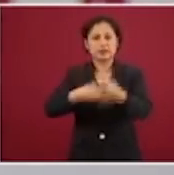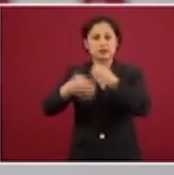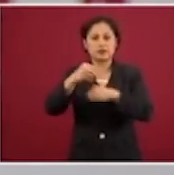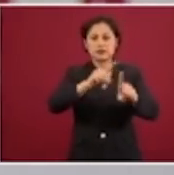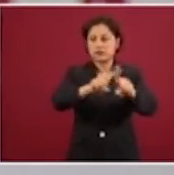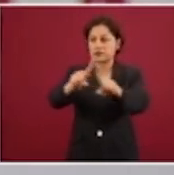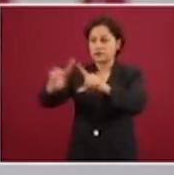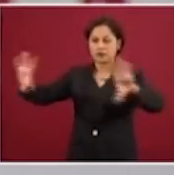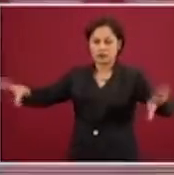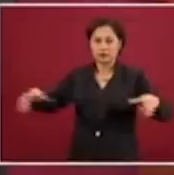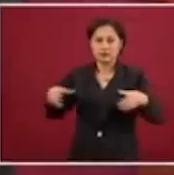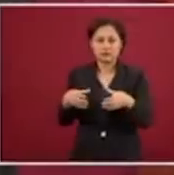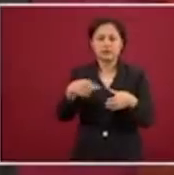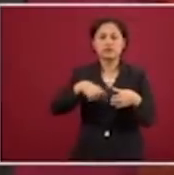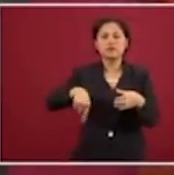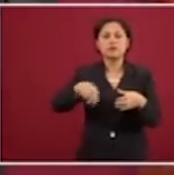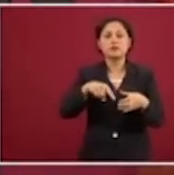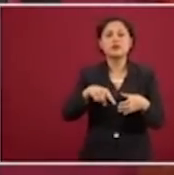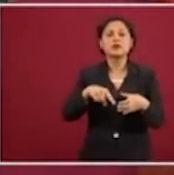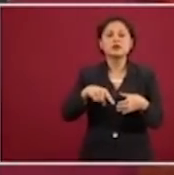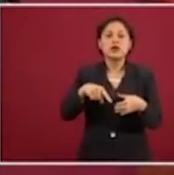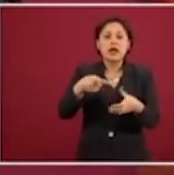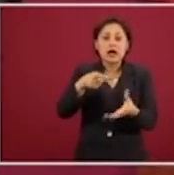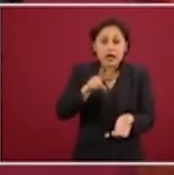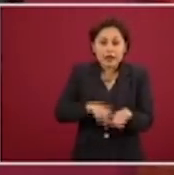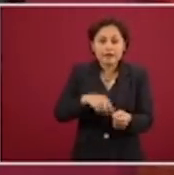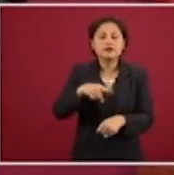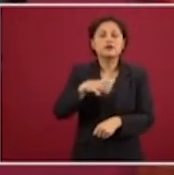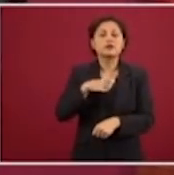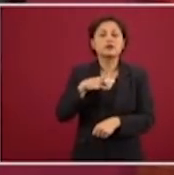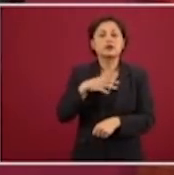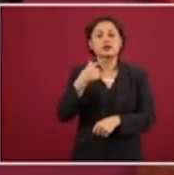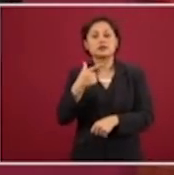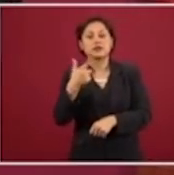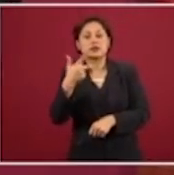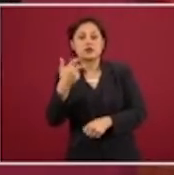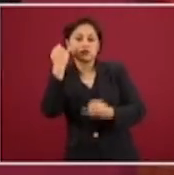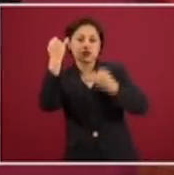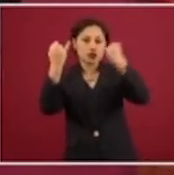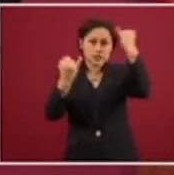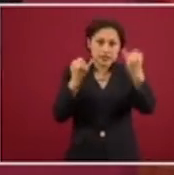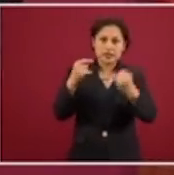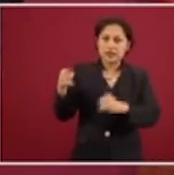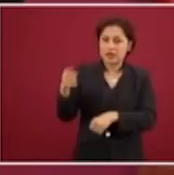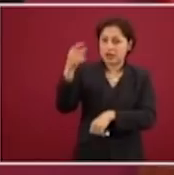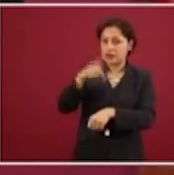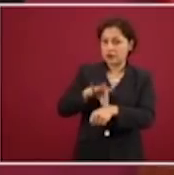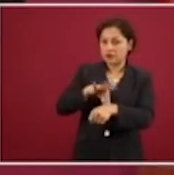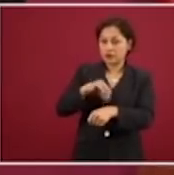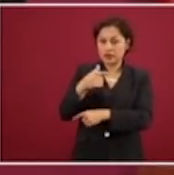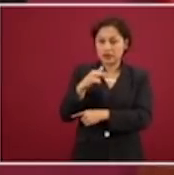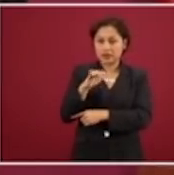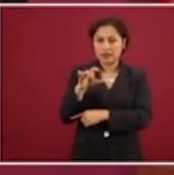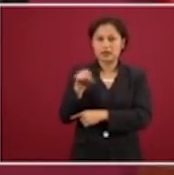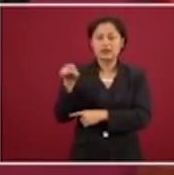hasta 7 u 8 prototipos. La doctora Álvarez Huilla con el grupo técnico identificaron que no todos